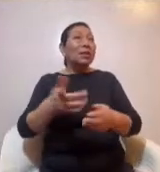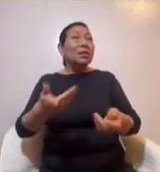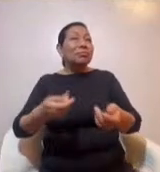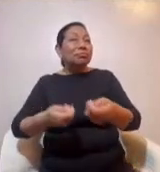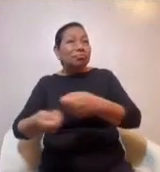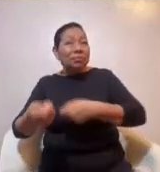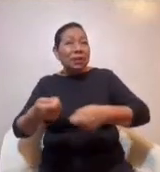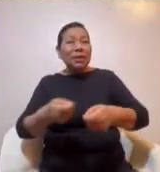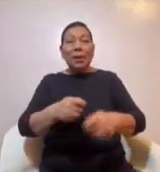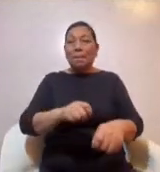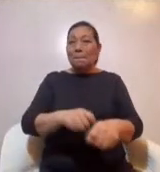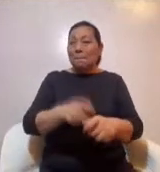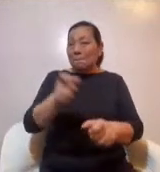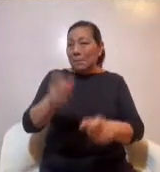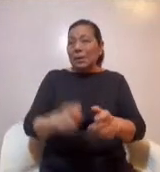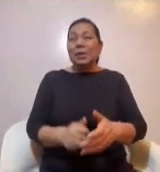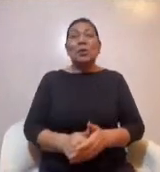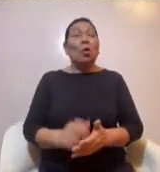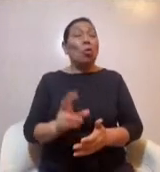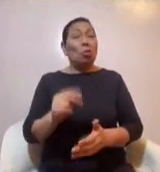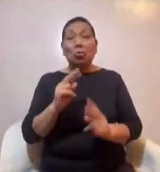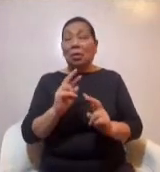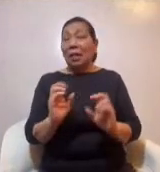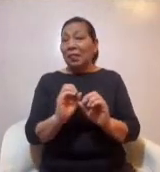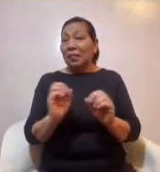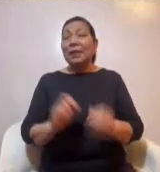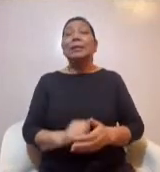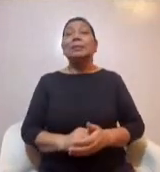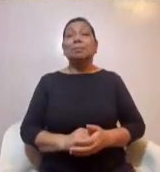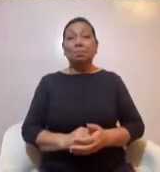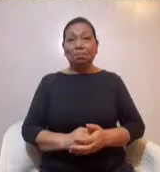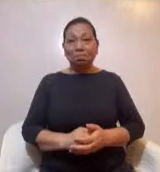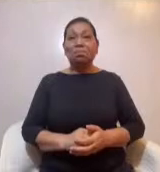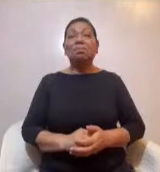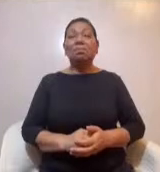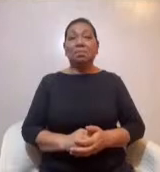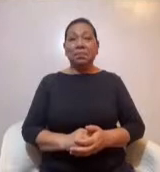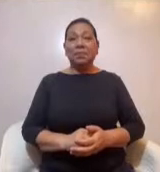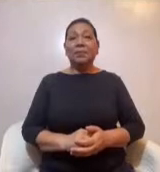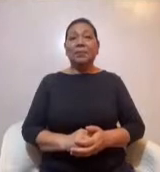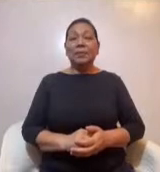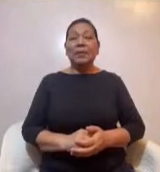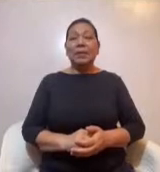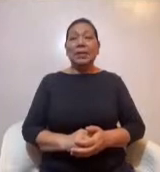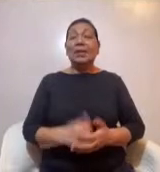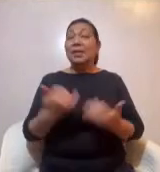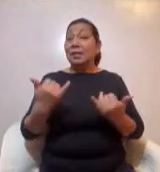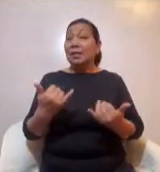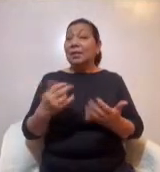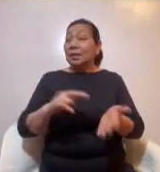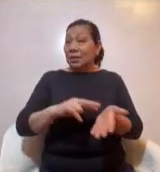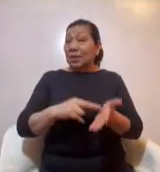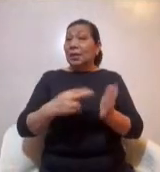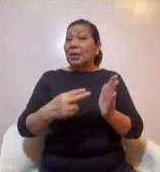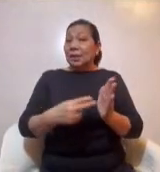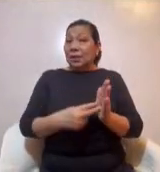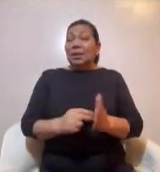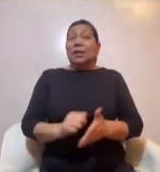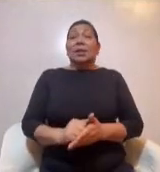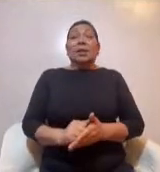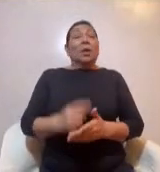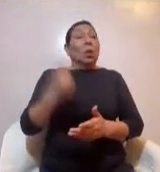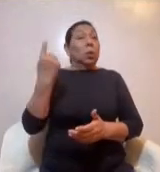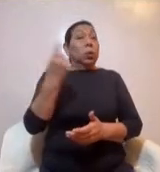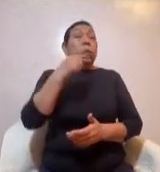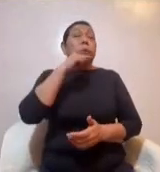de trata de personas, ¿no? Eso por lo menos en la sentencia no se observa, ¿no? Precisamente, es